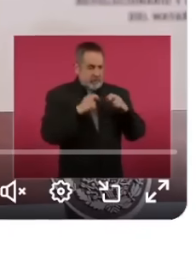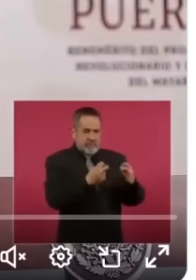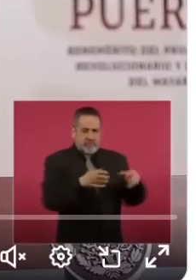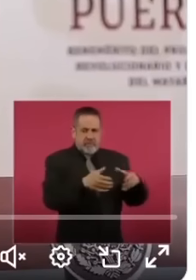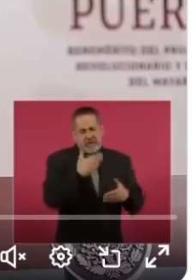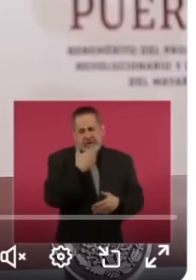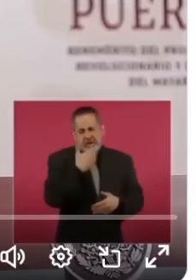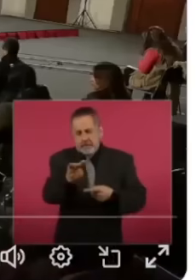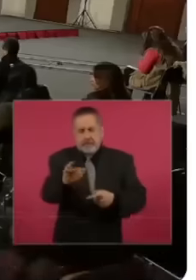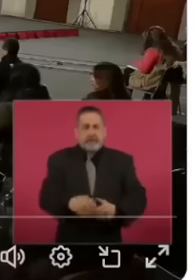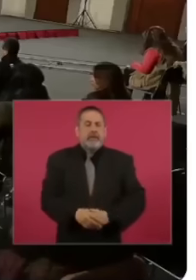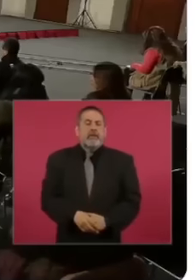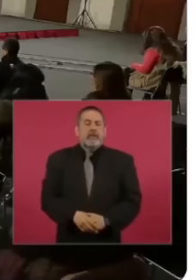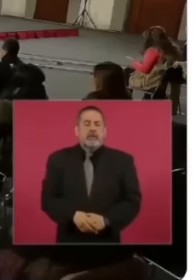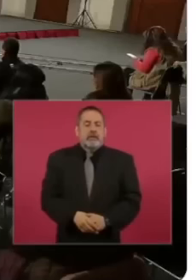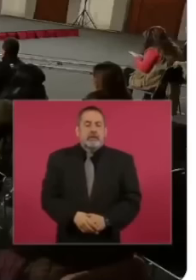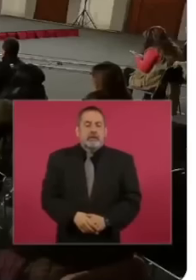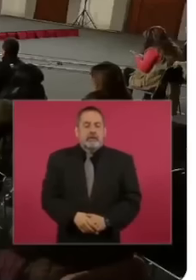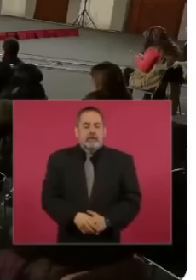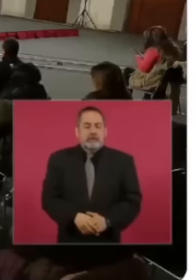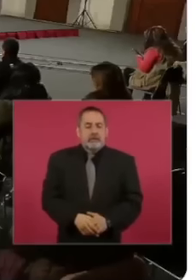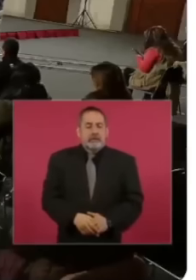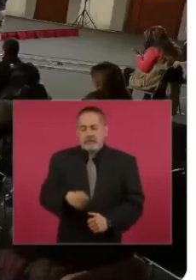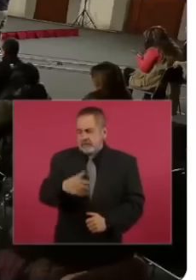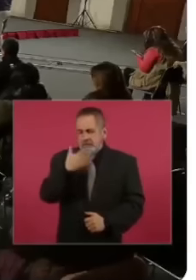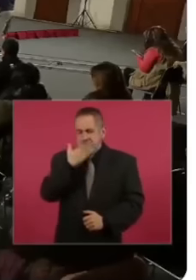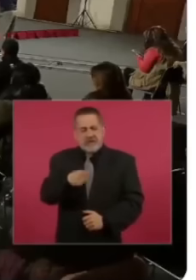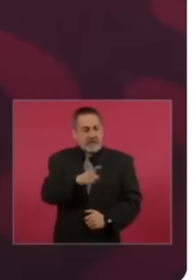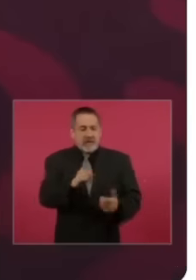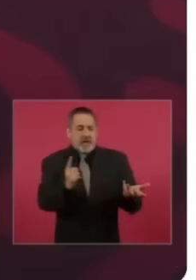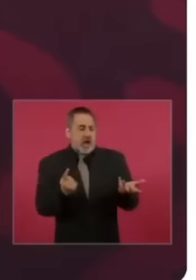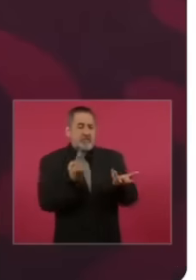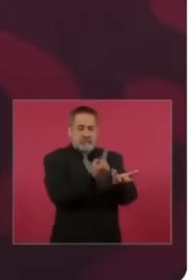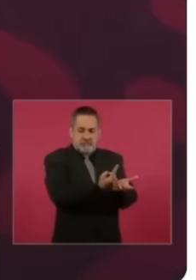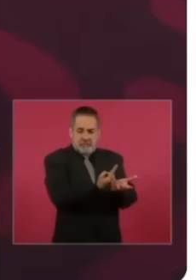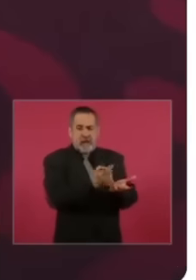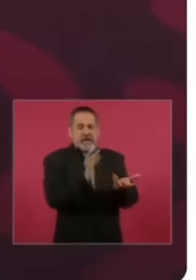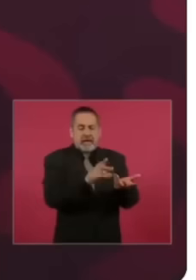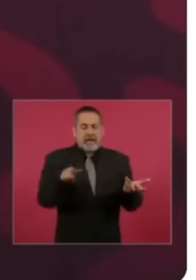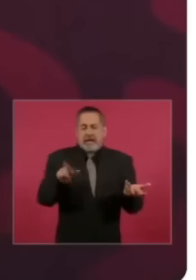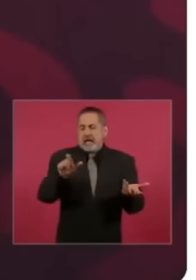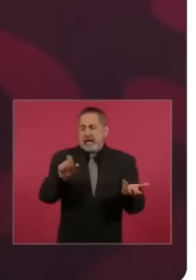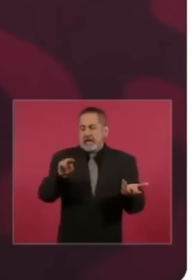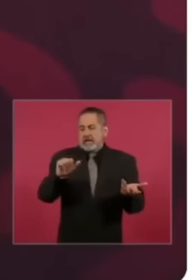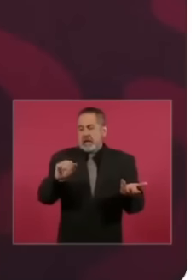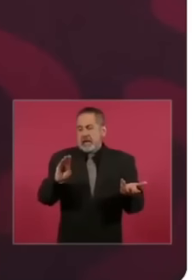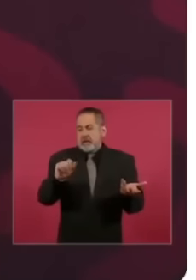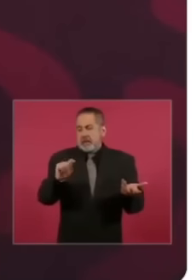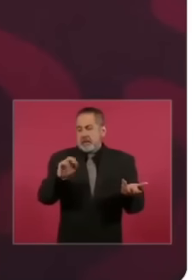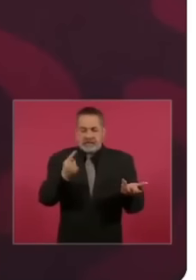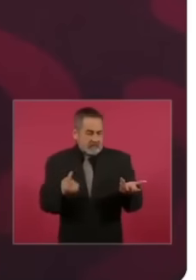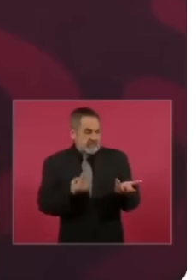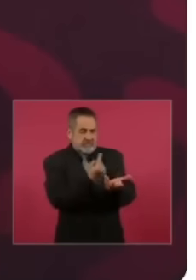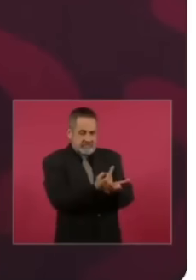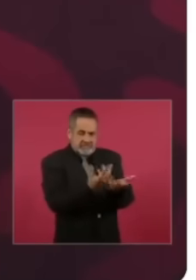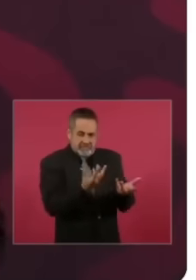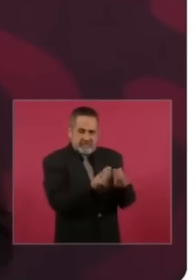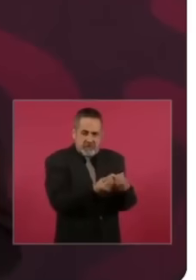mañanera. Pues celebro que ya se haya integrado Denia Batres